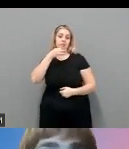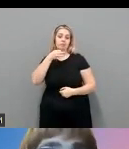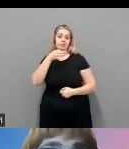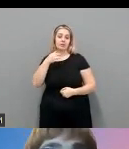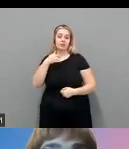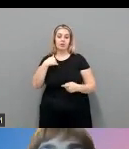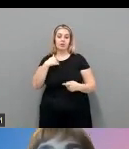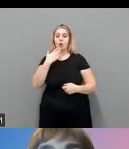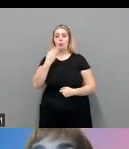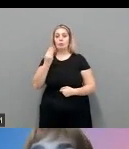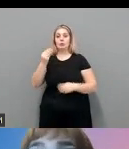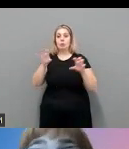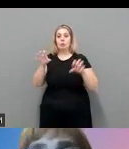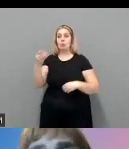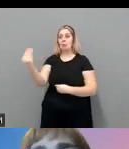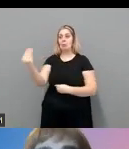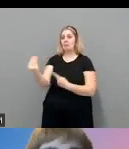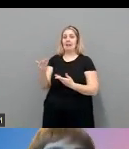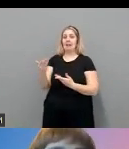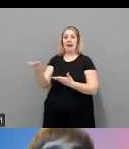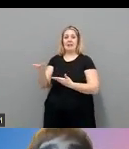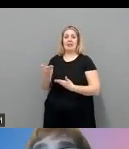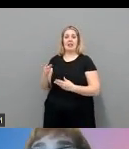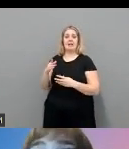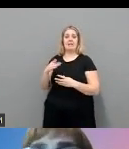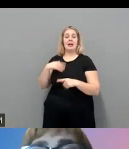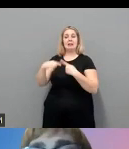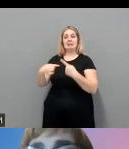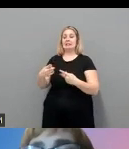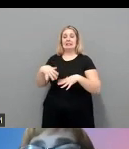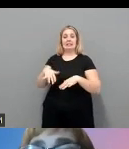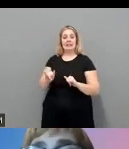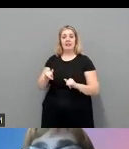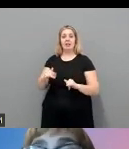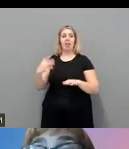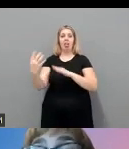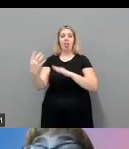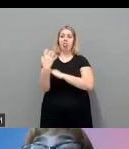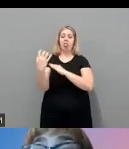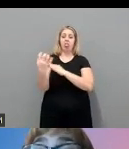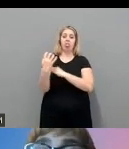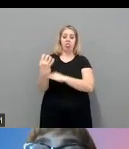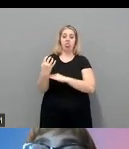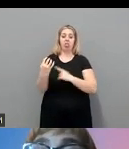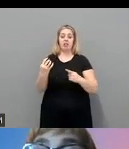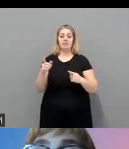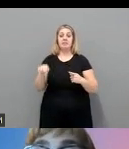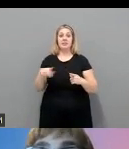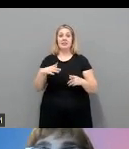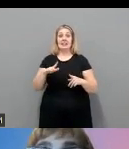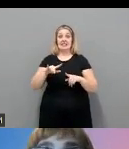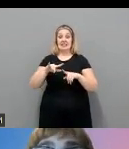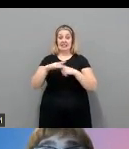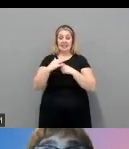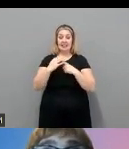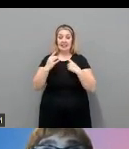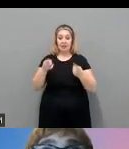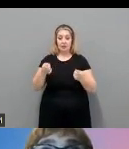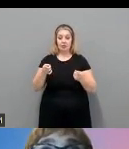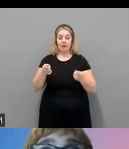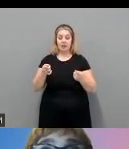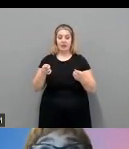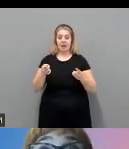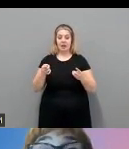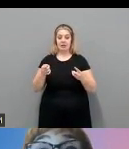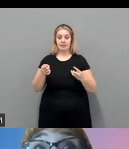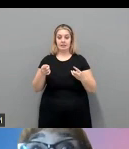como un mueble, no me ayudaban a seguir el día a día, se reían de mí. Estas circunstancias, claro, son del